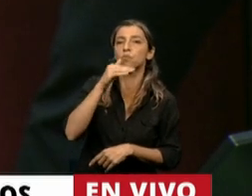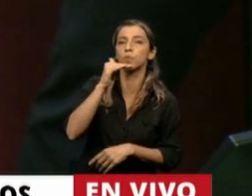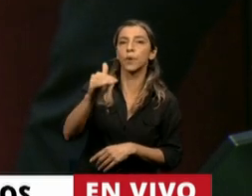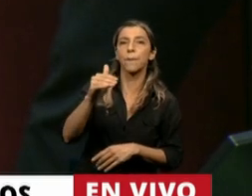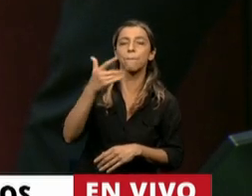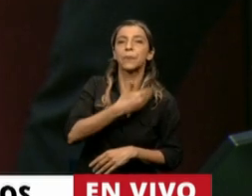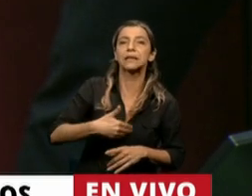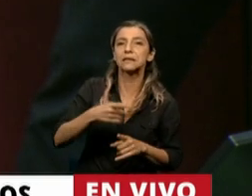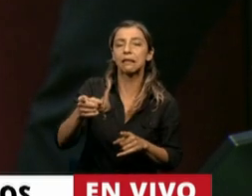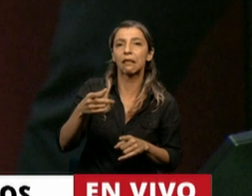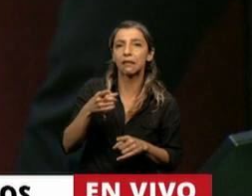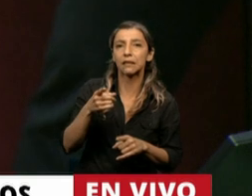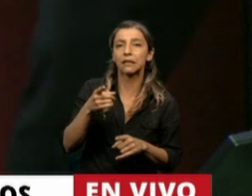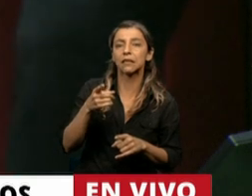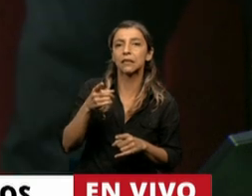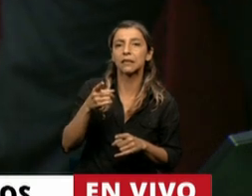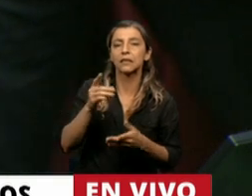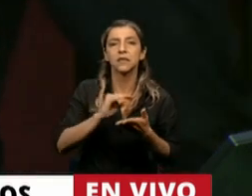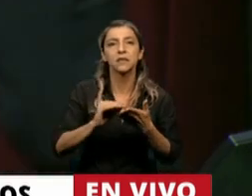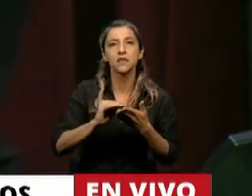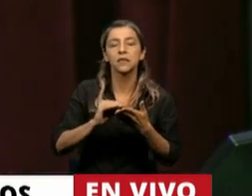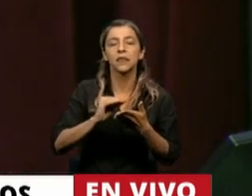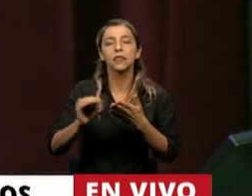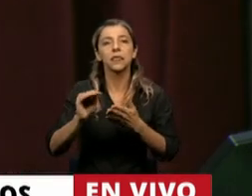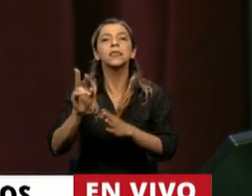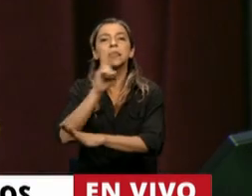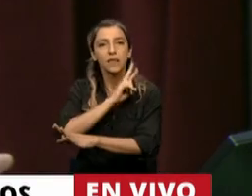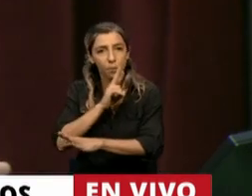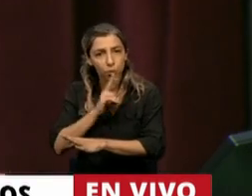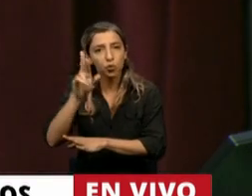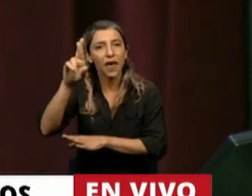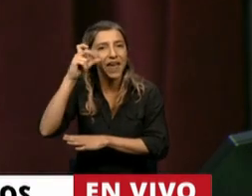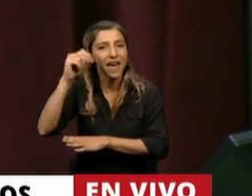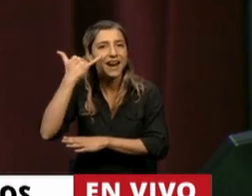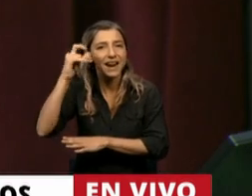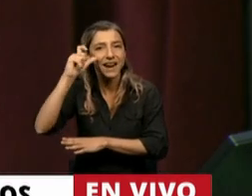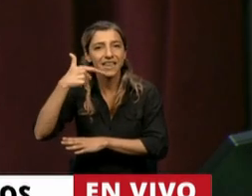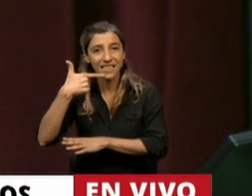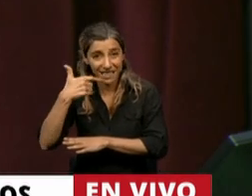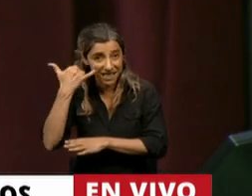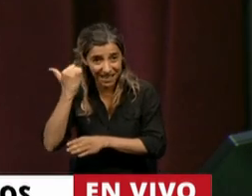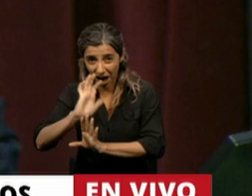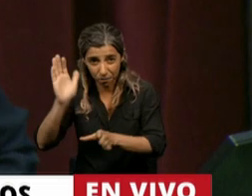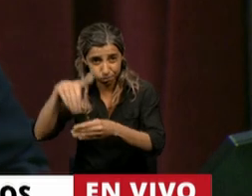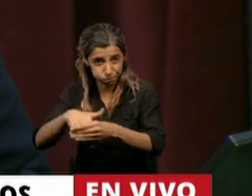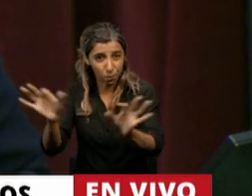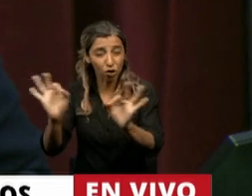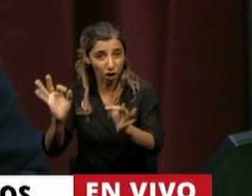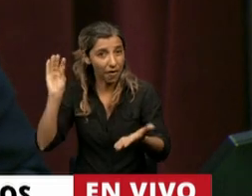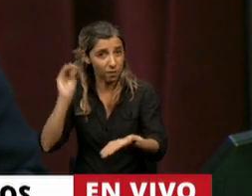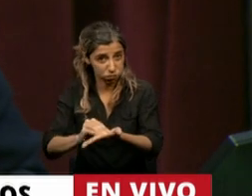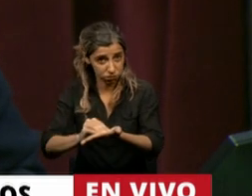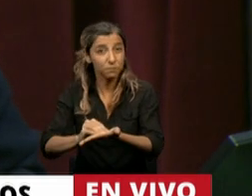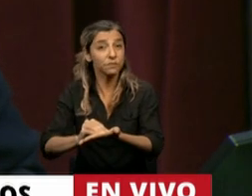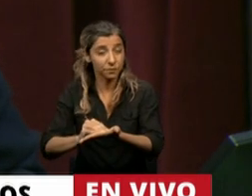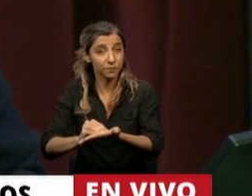presidente diputada diputada Reyes indicó el sentido de su voto abstención está